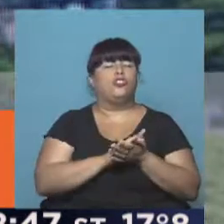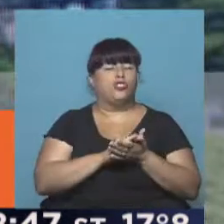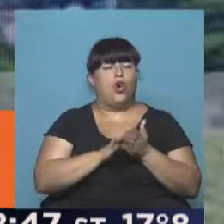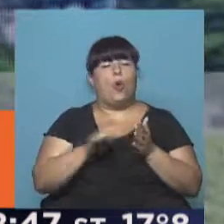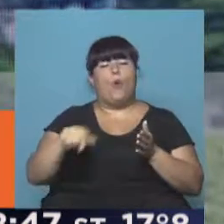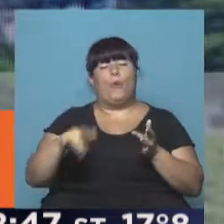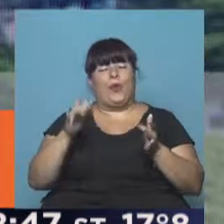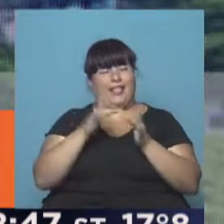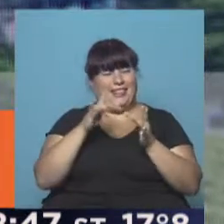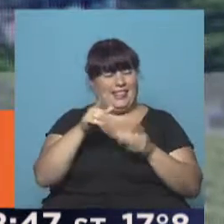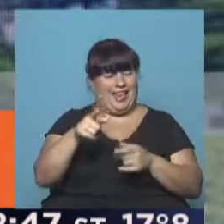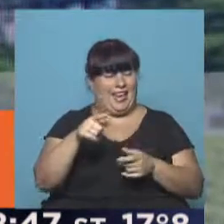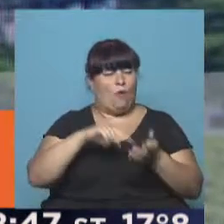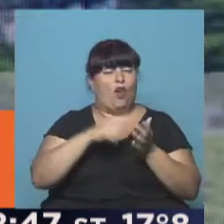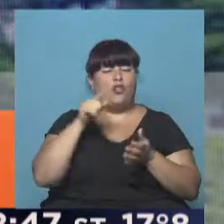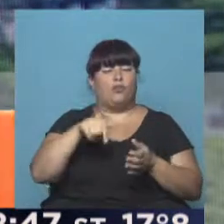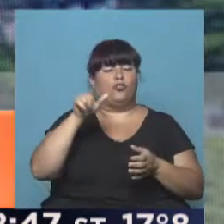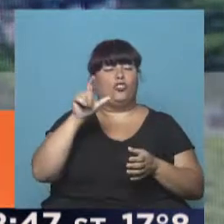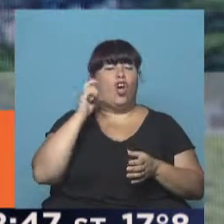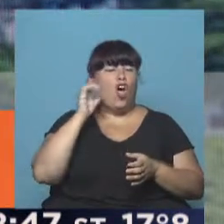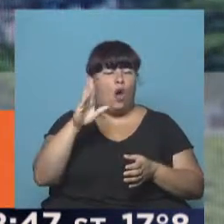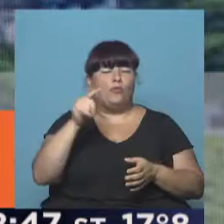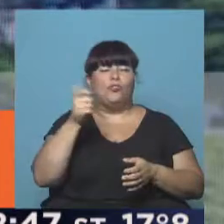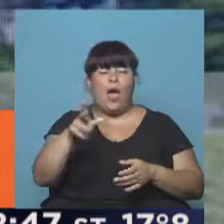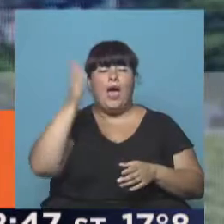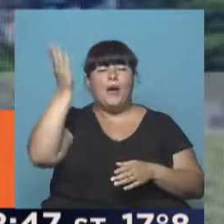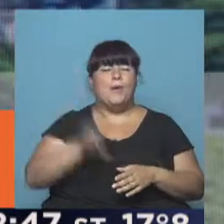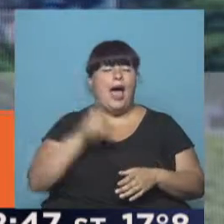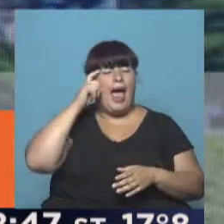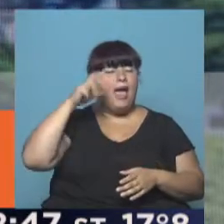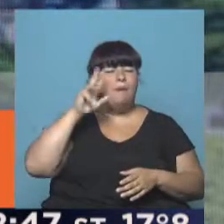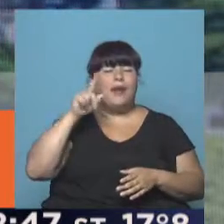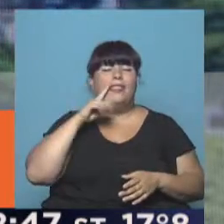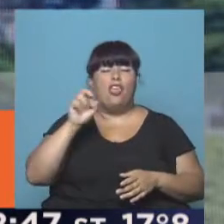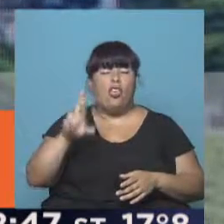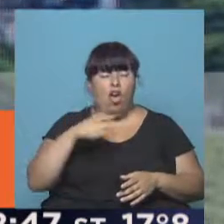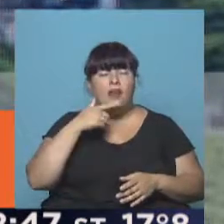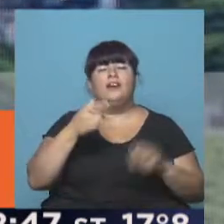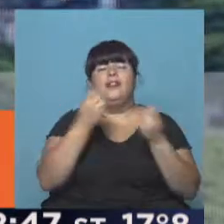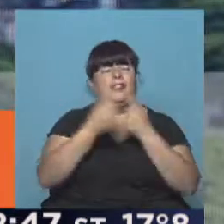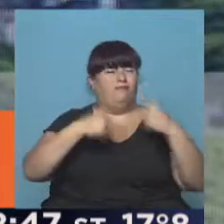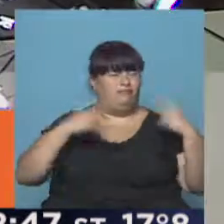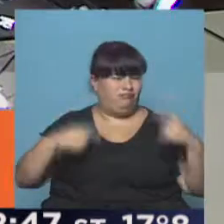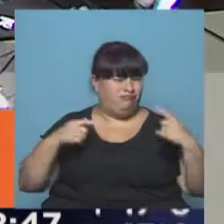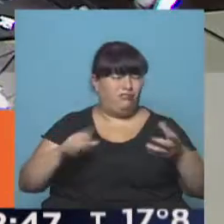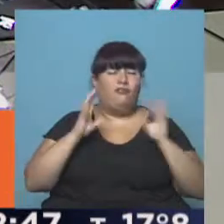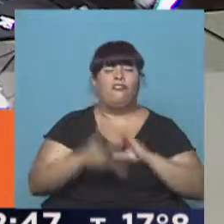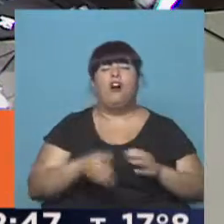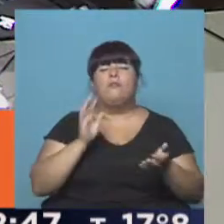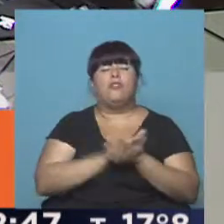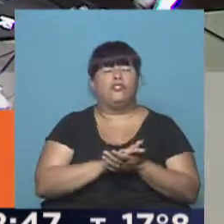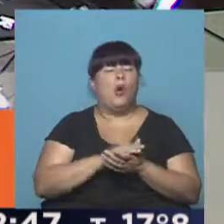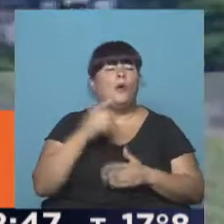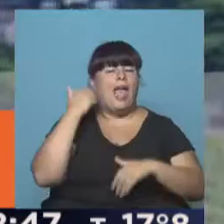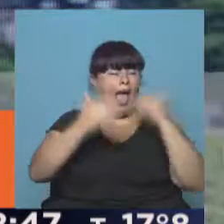sitio del gobierno de la ciudad buenosaires.gov.ar a barra emprendedores hay un montón de elementos que tienen que ver con